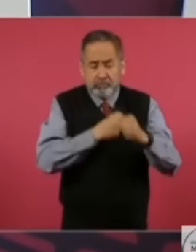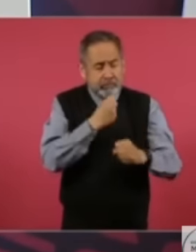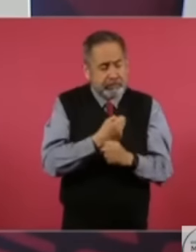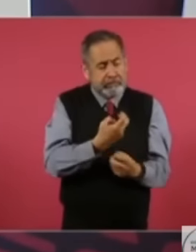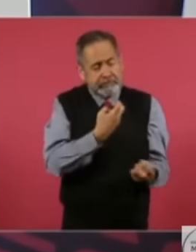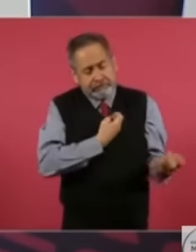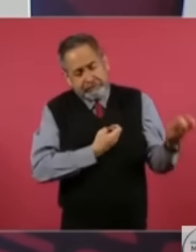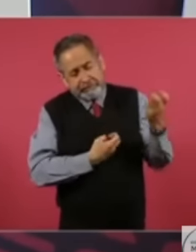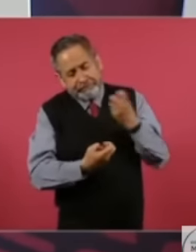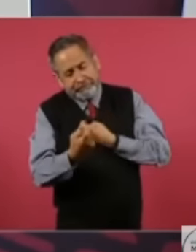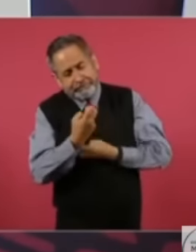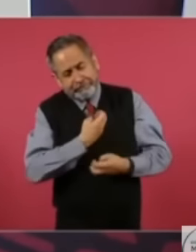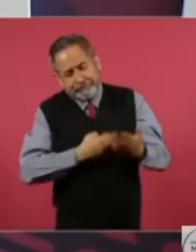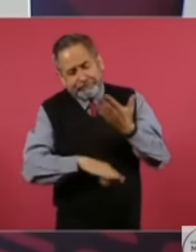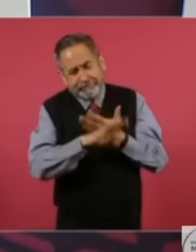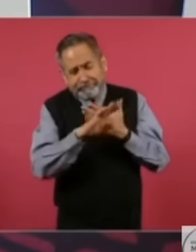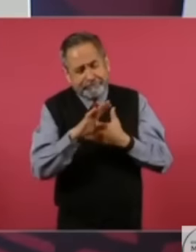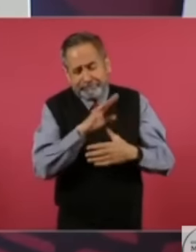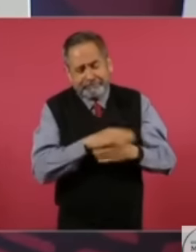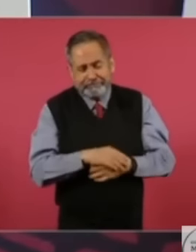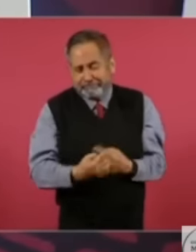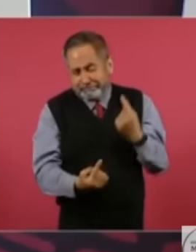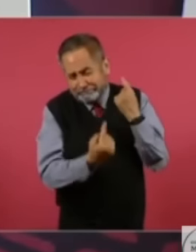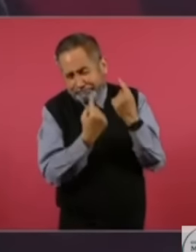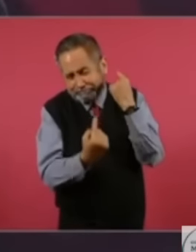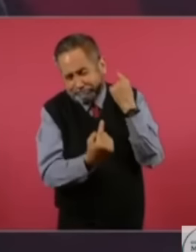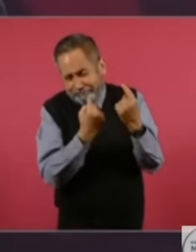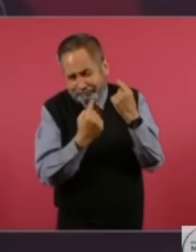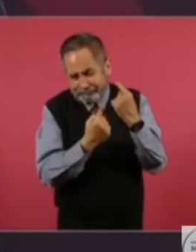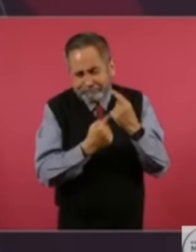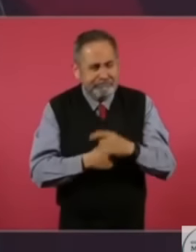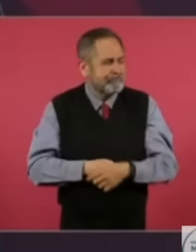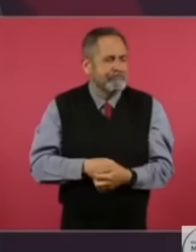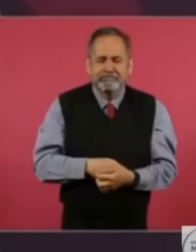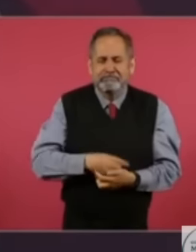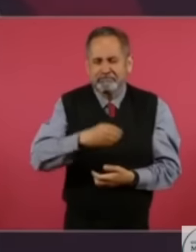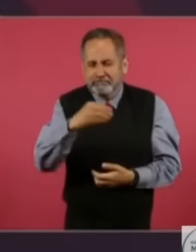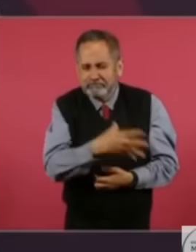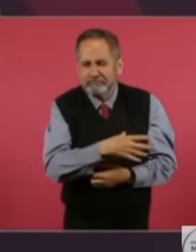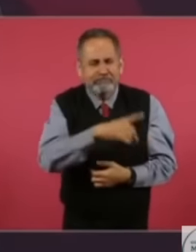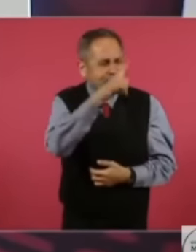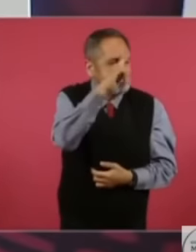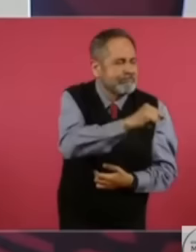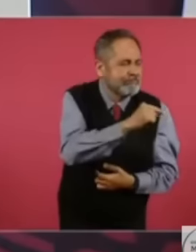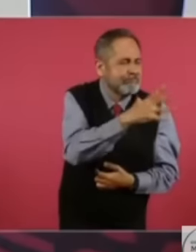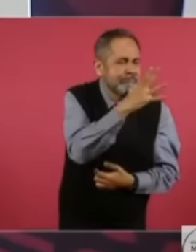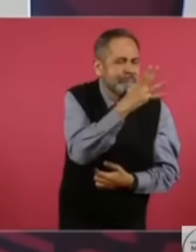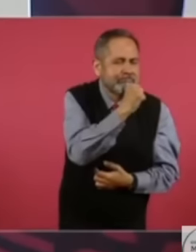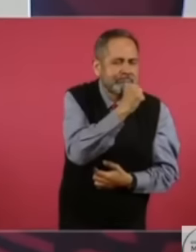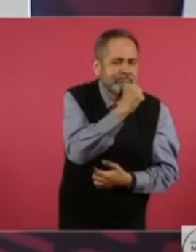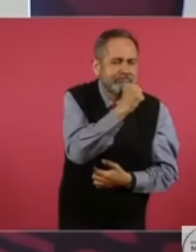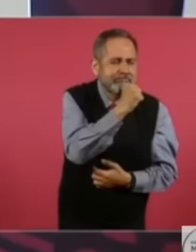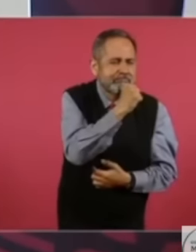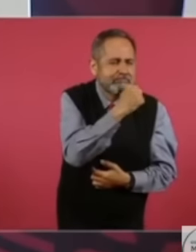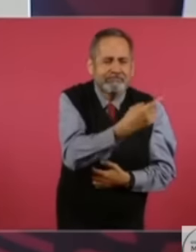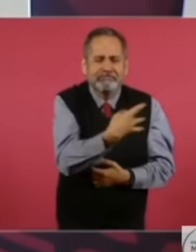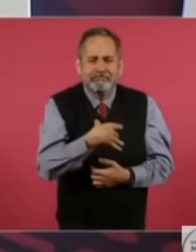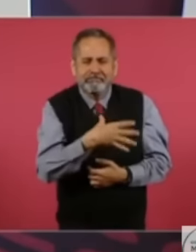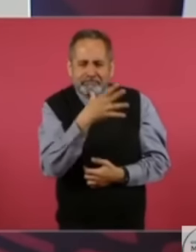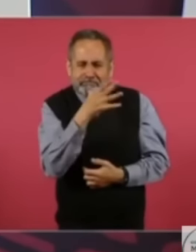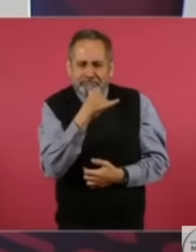austeridad republicana. Muchas gracias por acompañarme, gracias por dejarme su like. Recuerden que aquí estaremos compartiendo